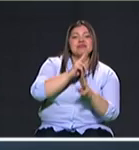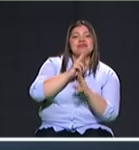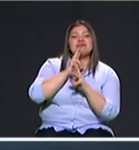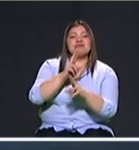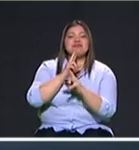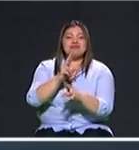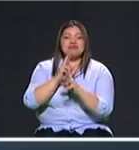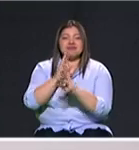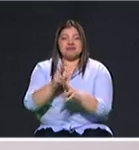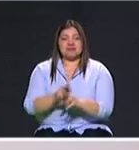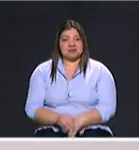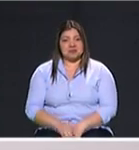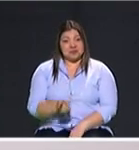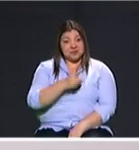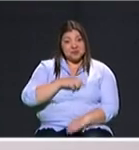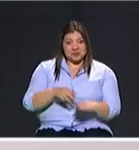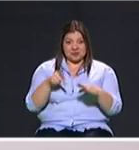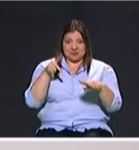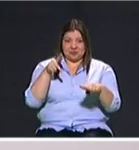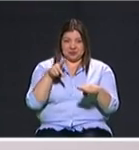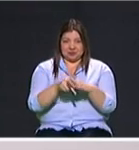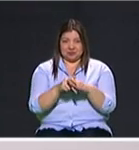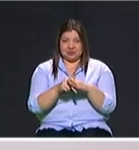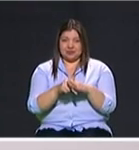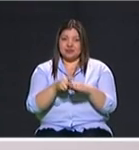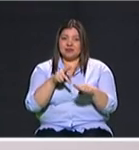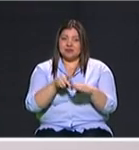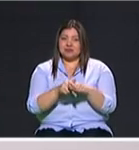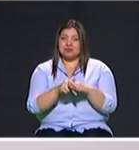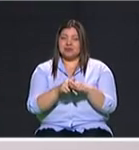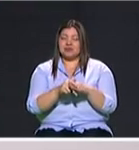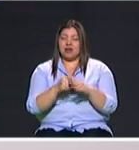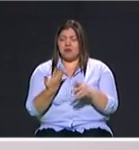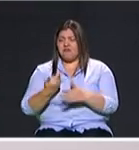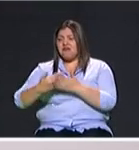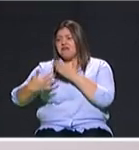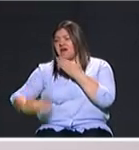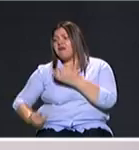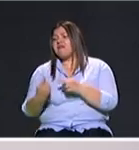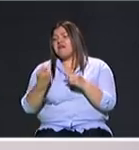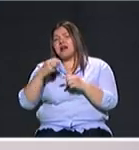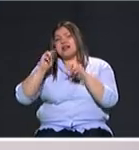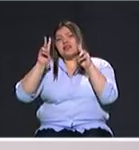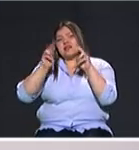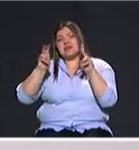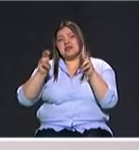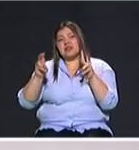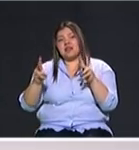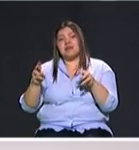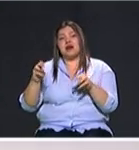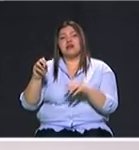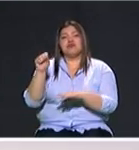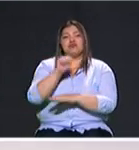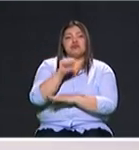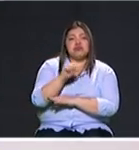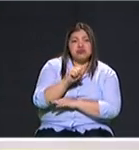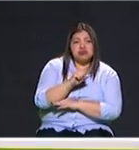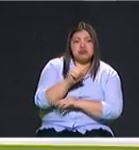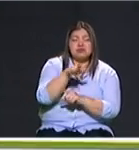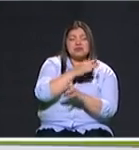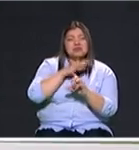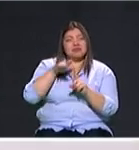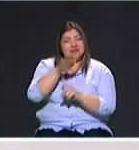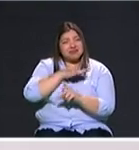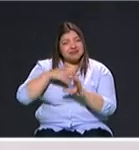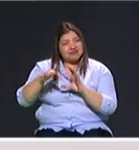nosotros vamos a hacer una pausa pero todavía nos quedan varias temáticas por ejemplo vamos a hablar de movilidad y medio ambiente pm y ritual